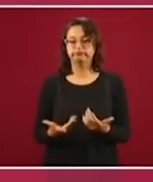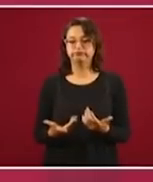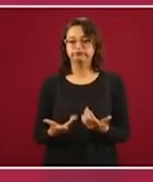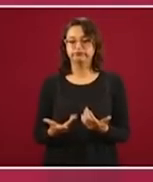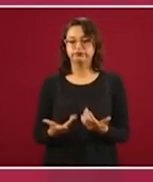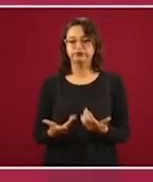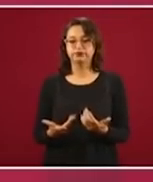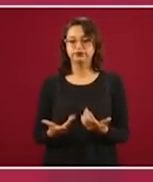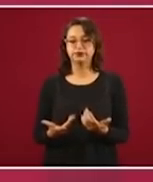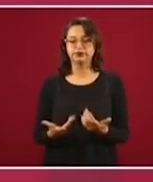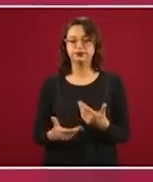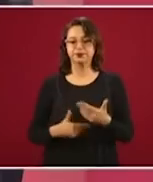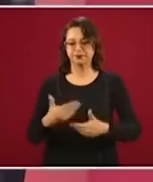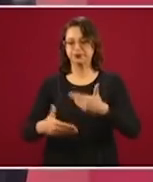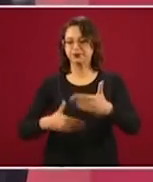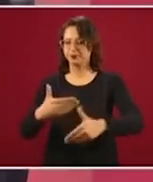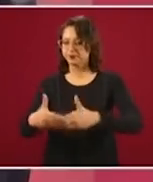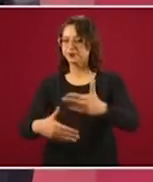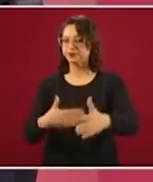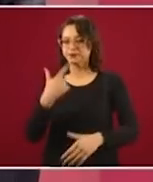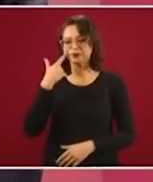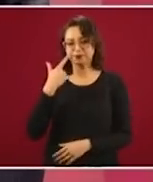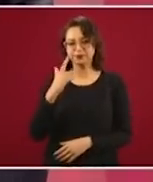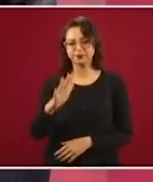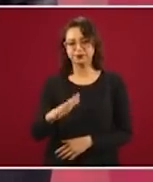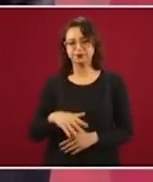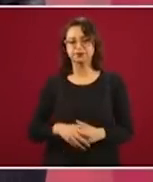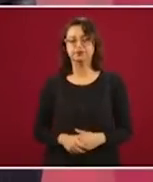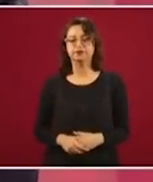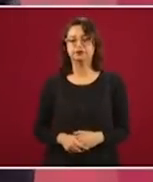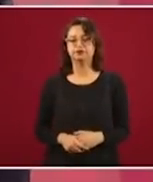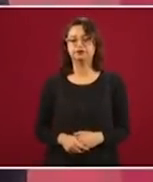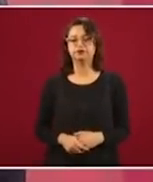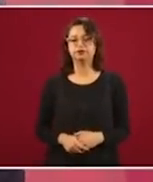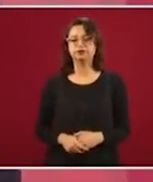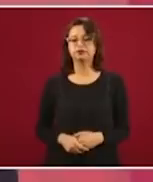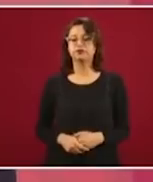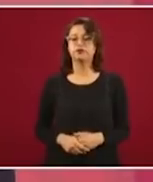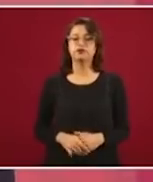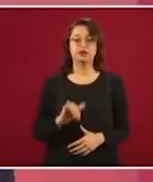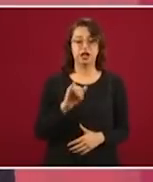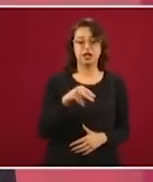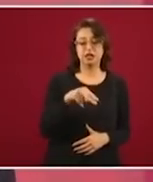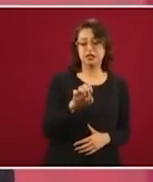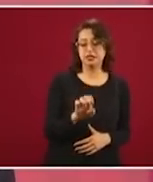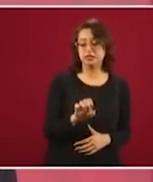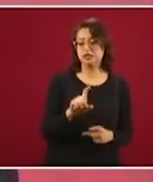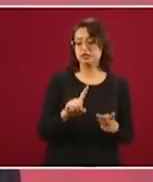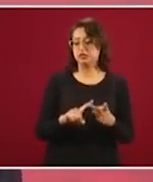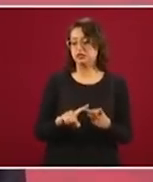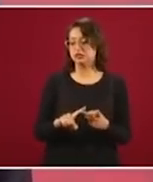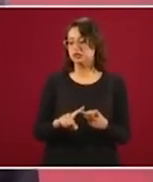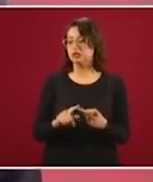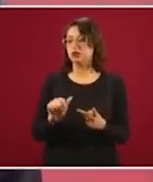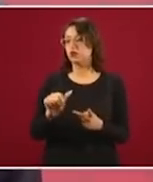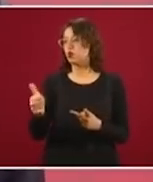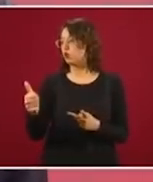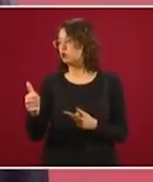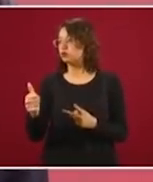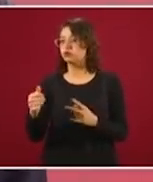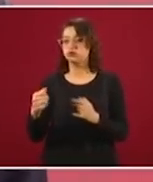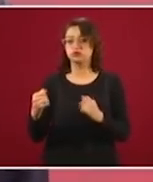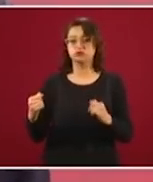este asunto. Y trátese del INE o de cualquier